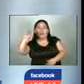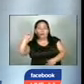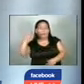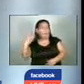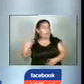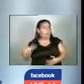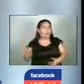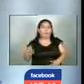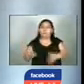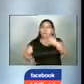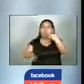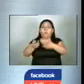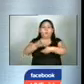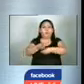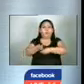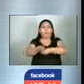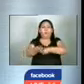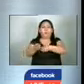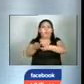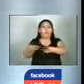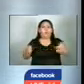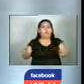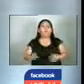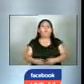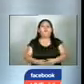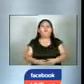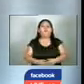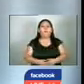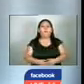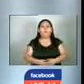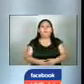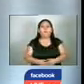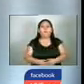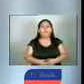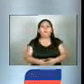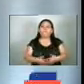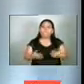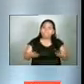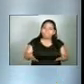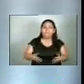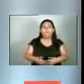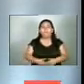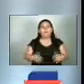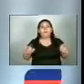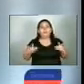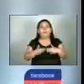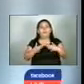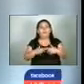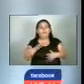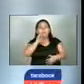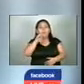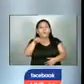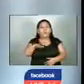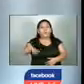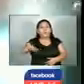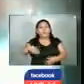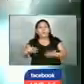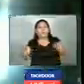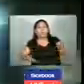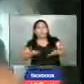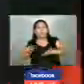siniestro. También, pues, se ha dicho de que se trata de locales